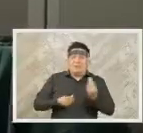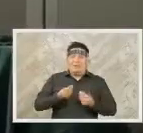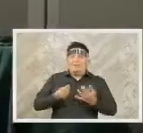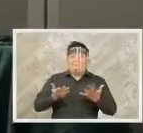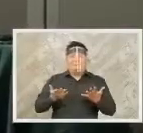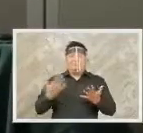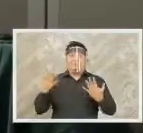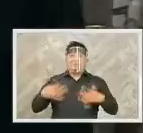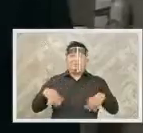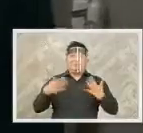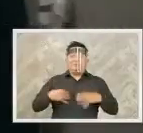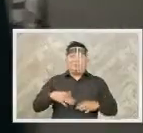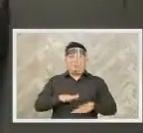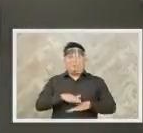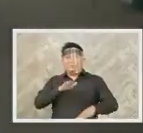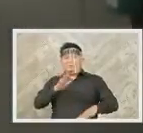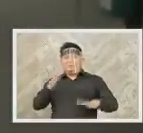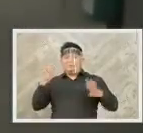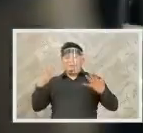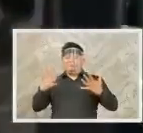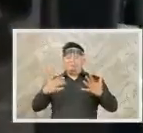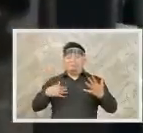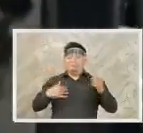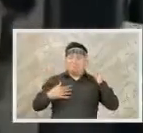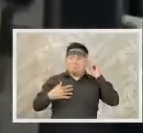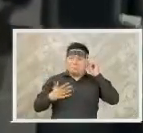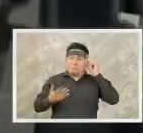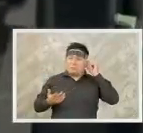Y muchos ya no están con nosotros.